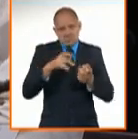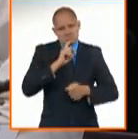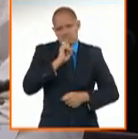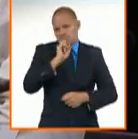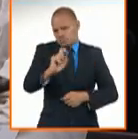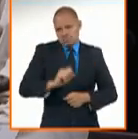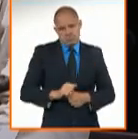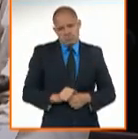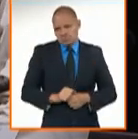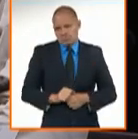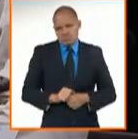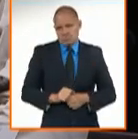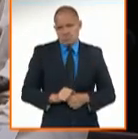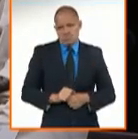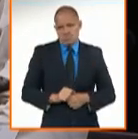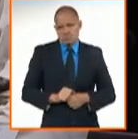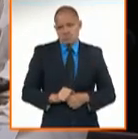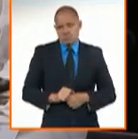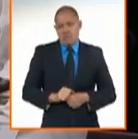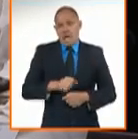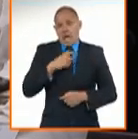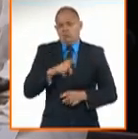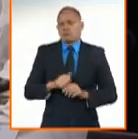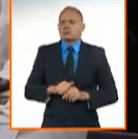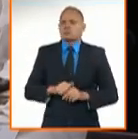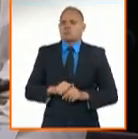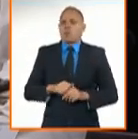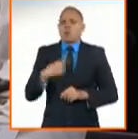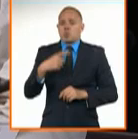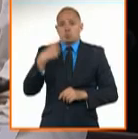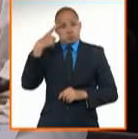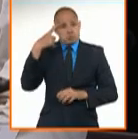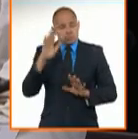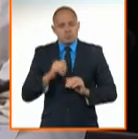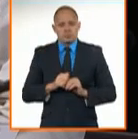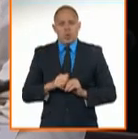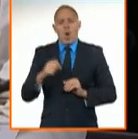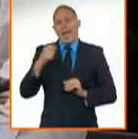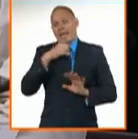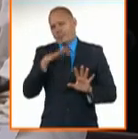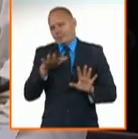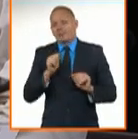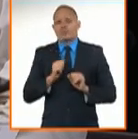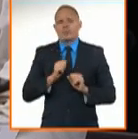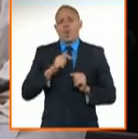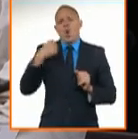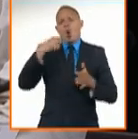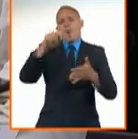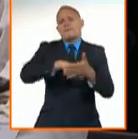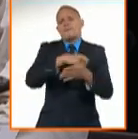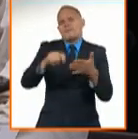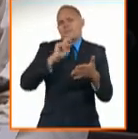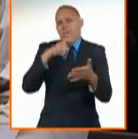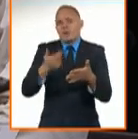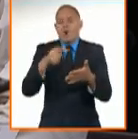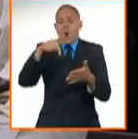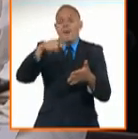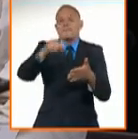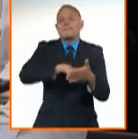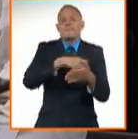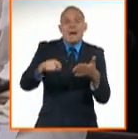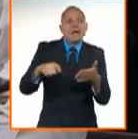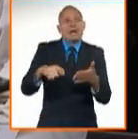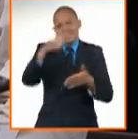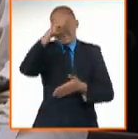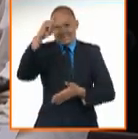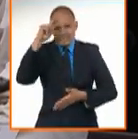hemos dicho está hoy en el trabajo parecía el pago planificado está el bloque de tal provincia la anotación se circula todos los